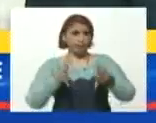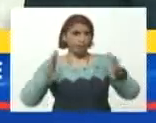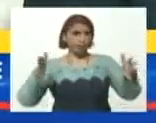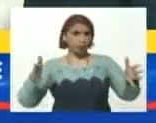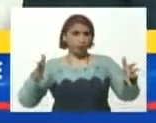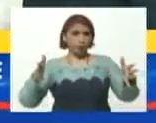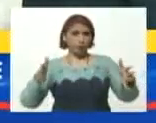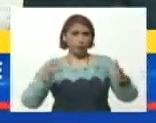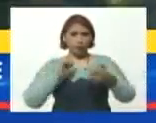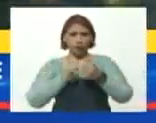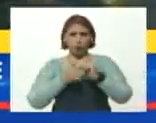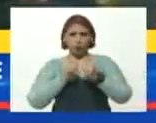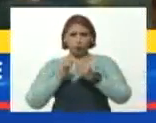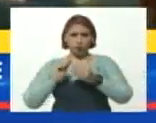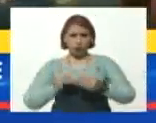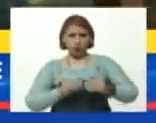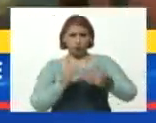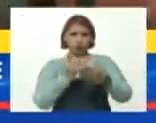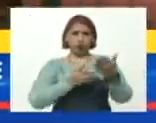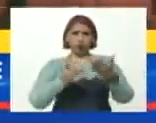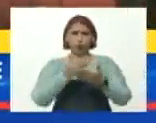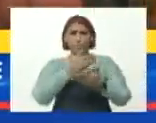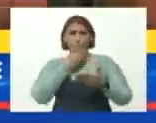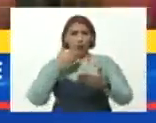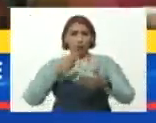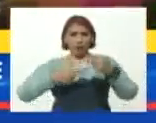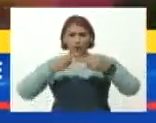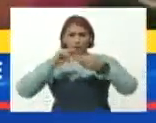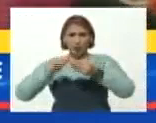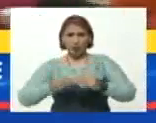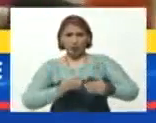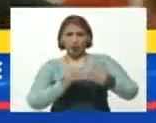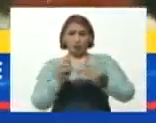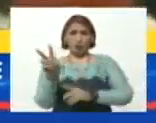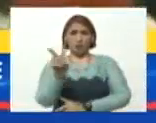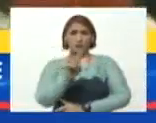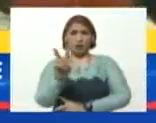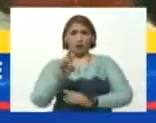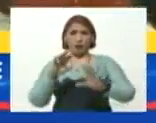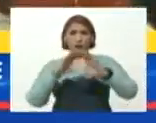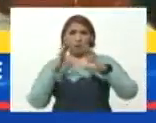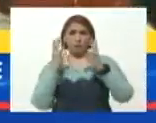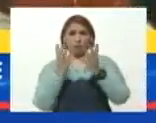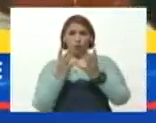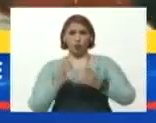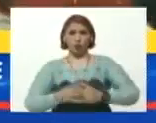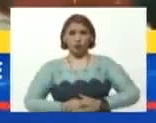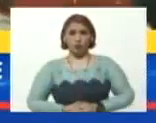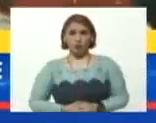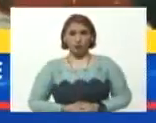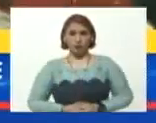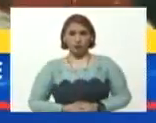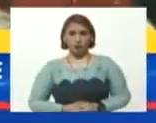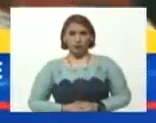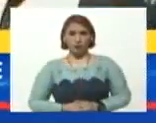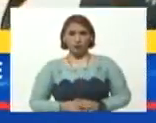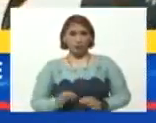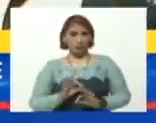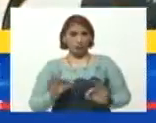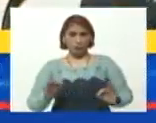estadio diseñado por los mejores arquitectos de Venezuela y del mundo. Ya se